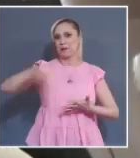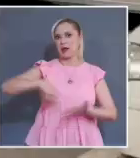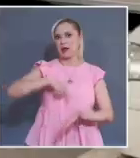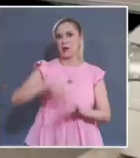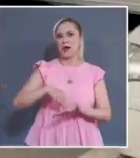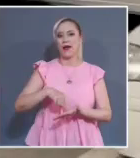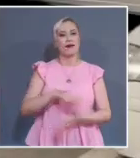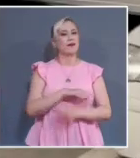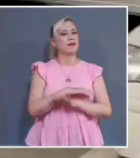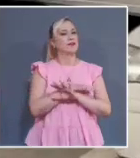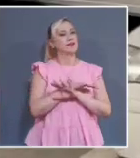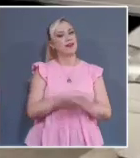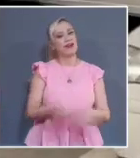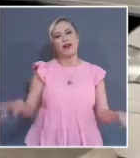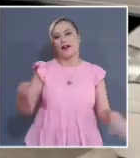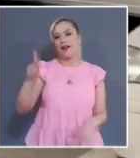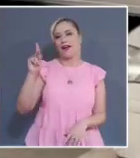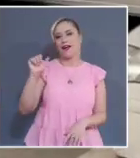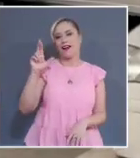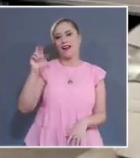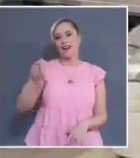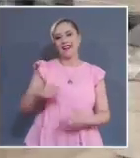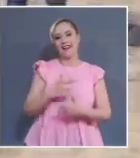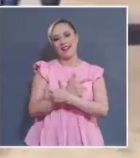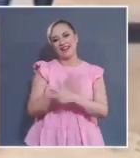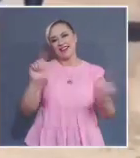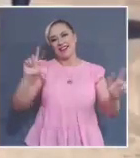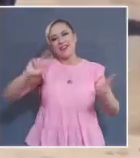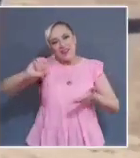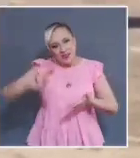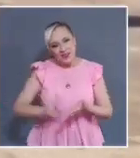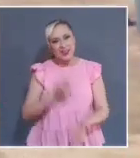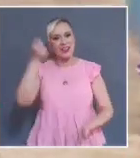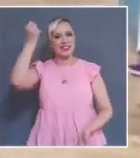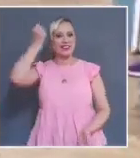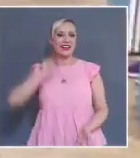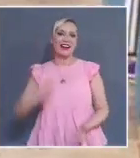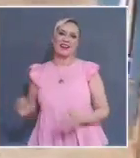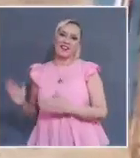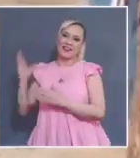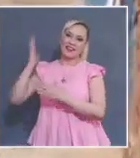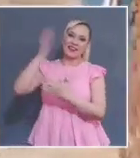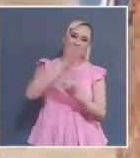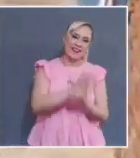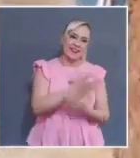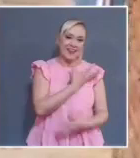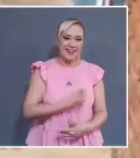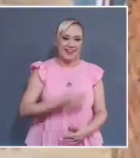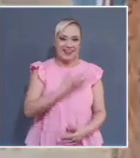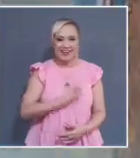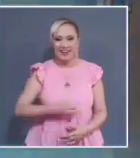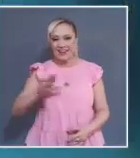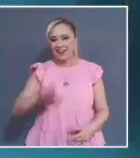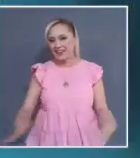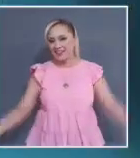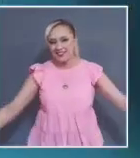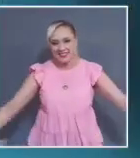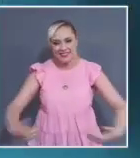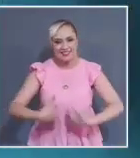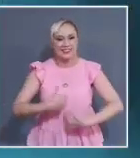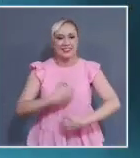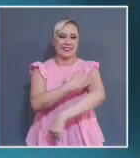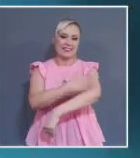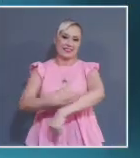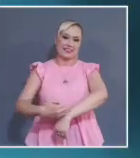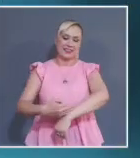Karen recuperó su libertad y pudo regresar a Sinaloa para reunirse con sus hijas y su familia. Ay, me quedé,